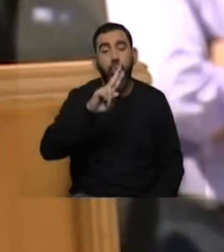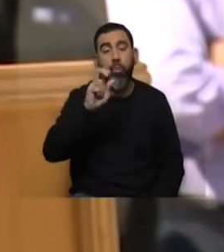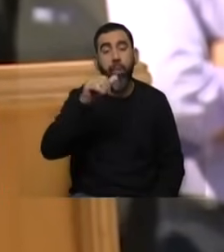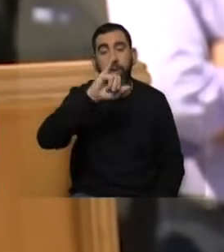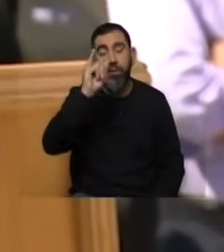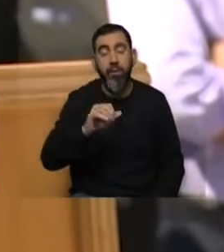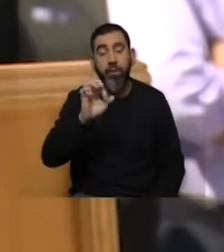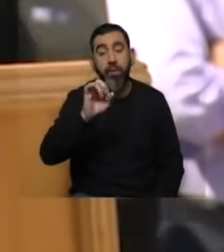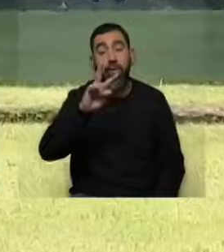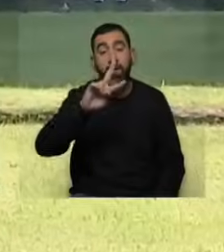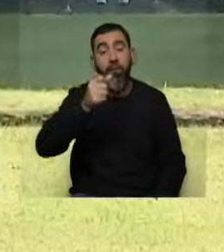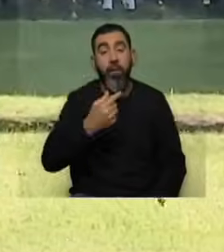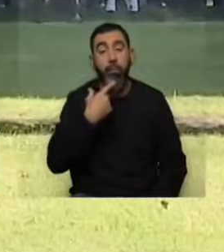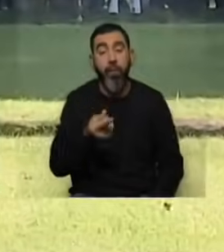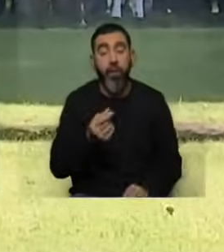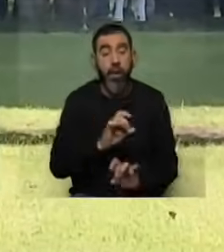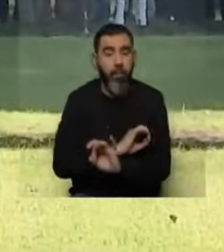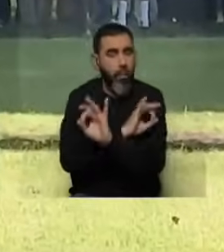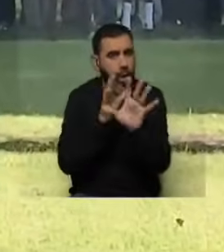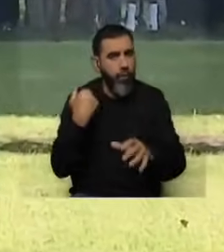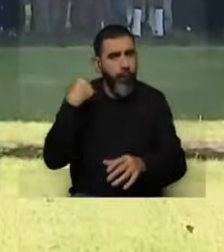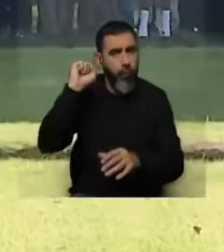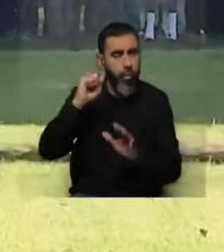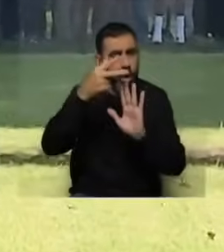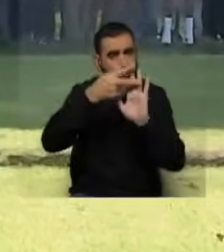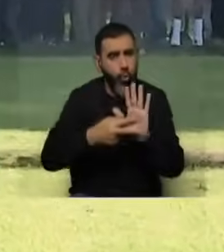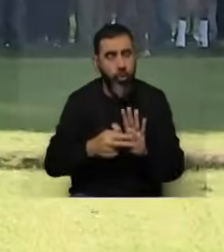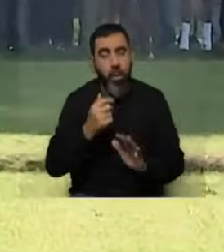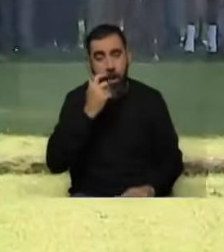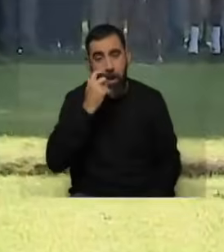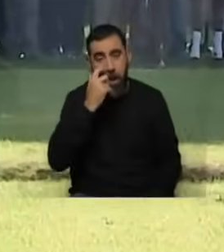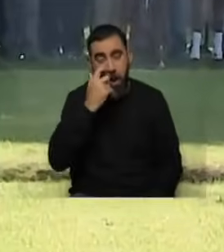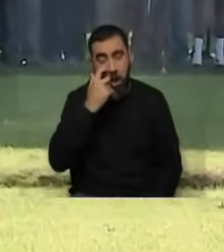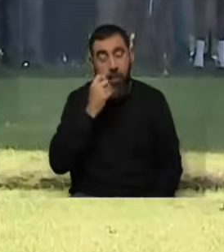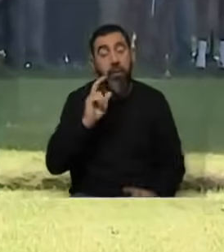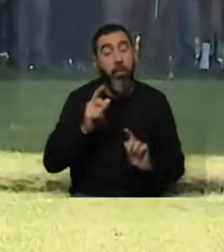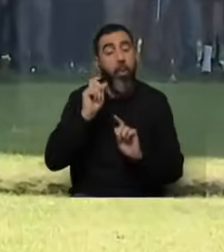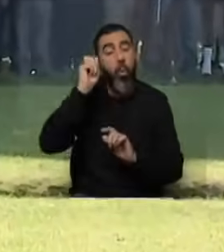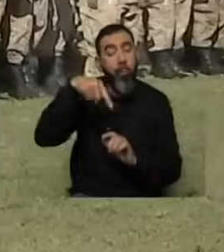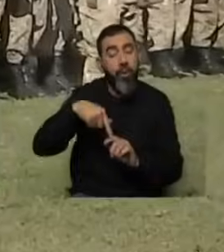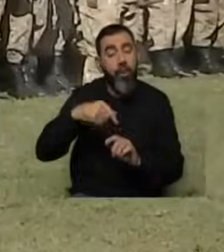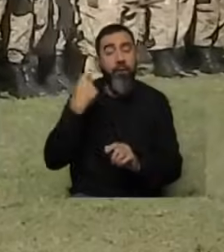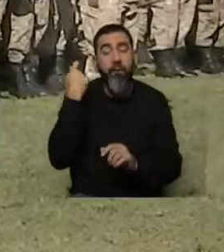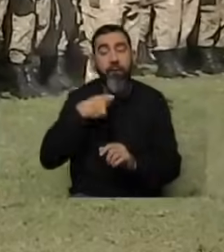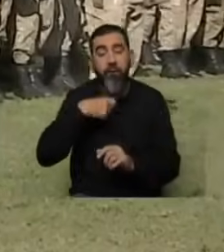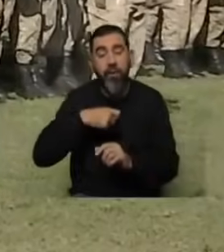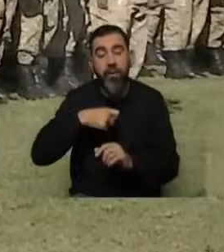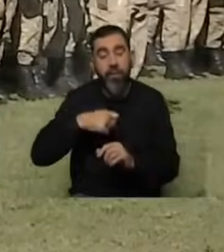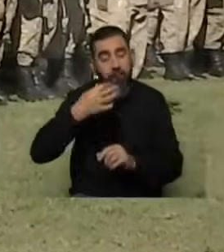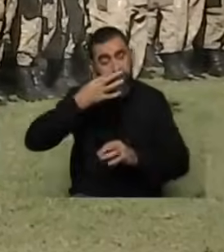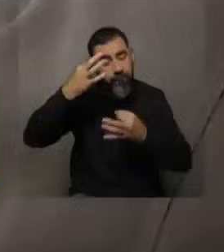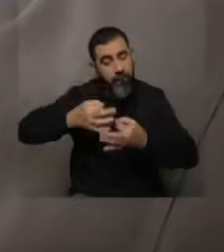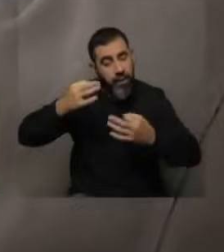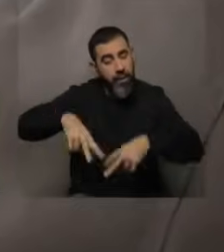Silva como ejemplos de limpia Claridad de infracción de esta Norma constitucional och opinó finalmente que hace falta un examen sincero y